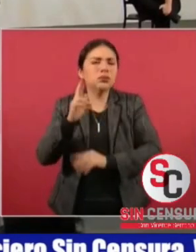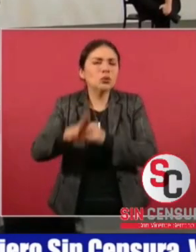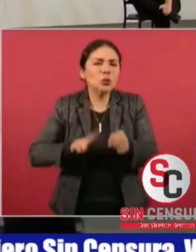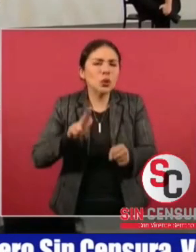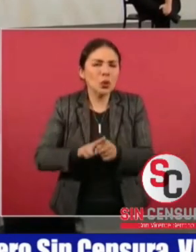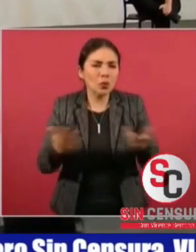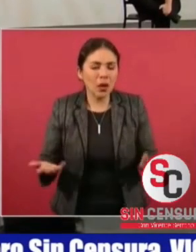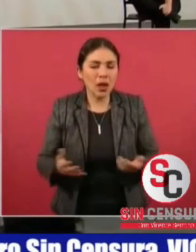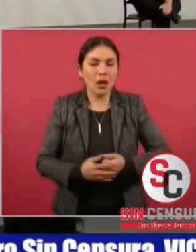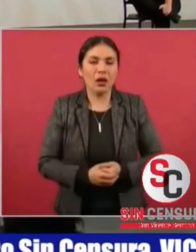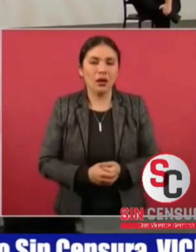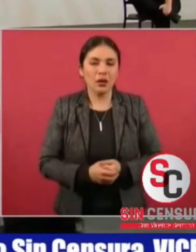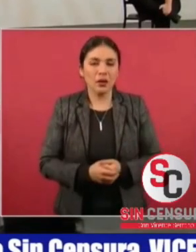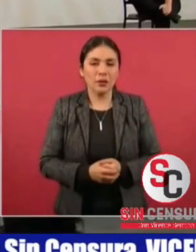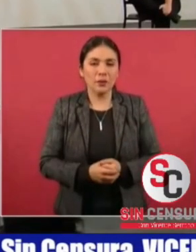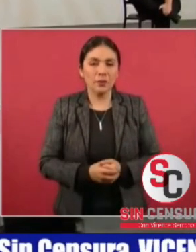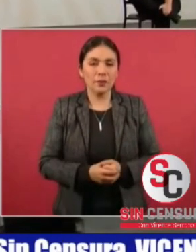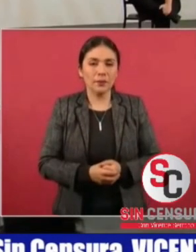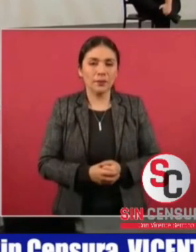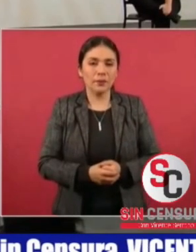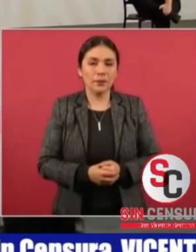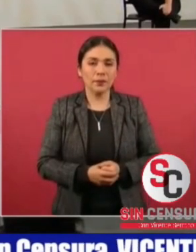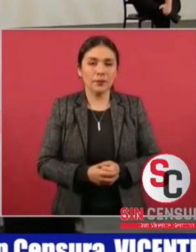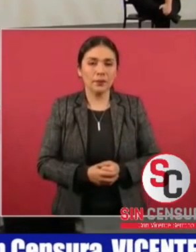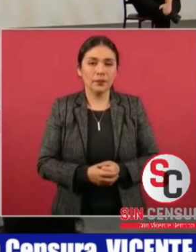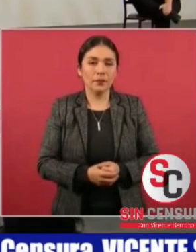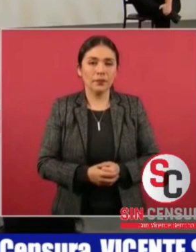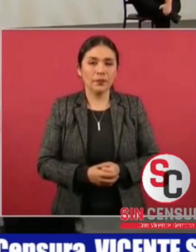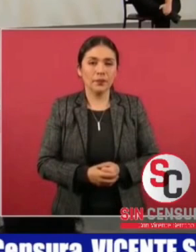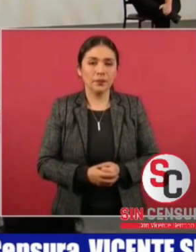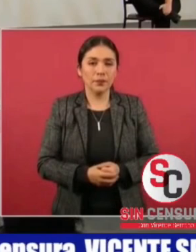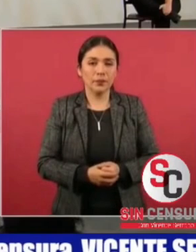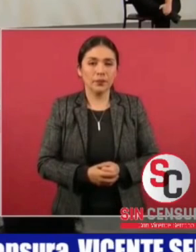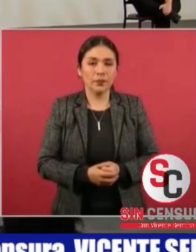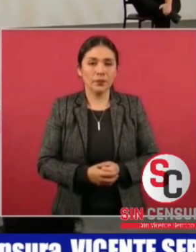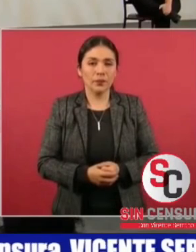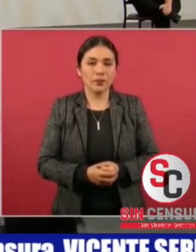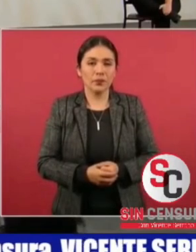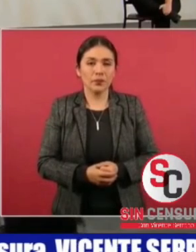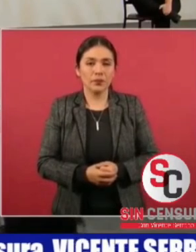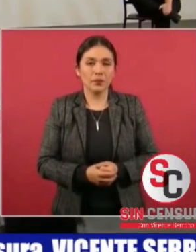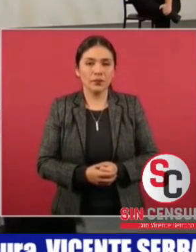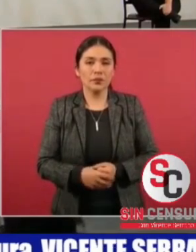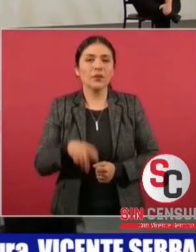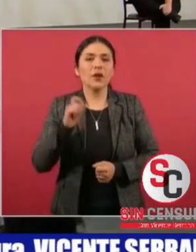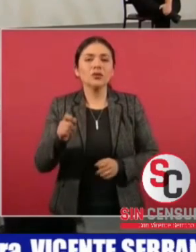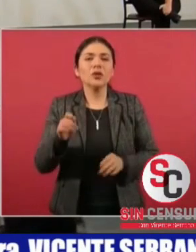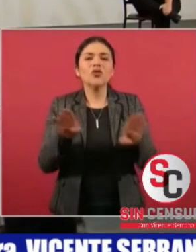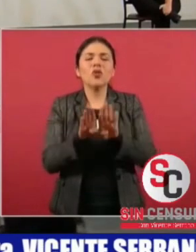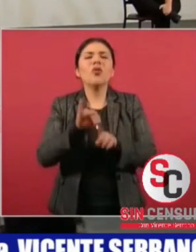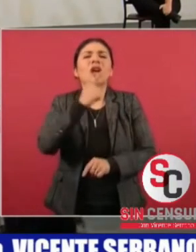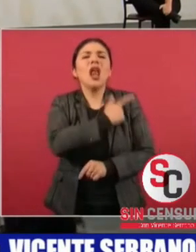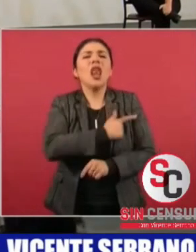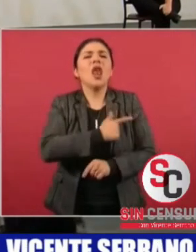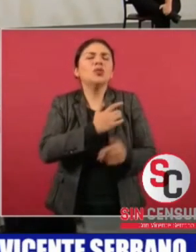la coprofilia. Es decir, es el amor a la caca, el amor a la porquería,